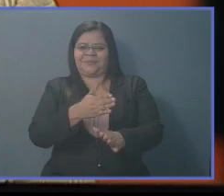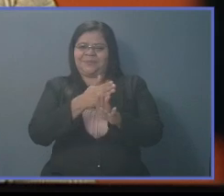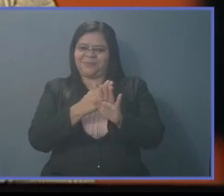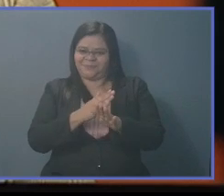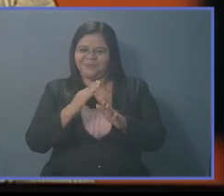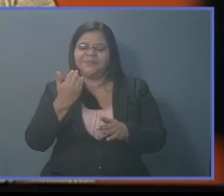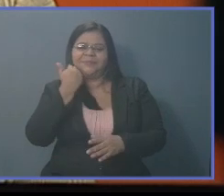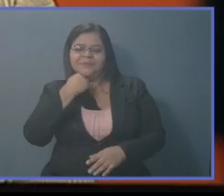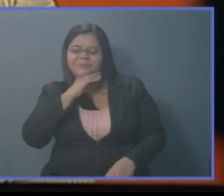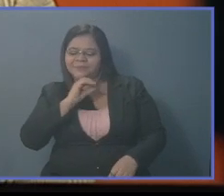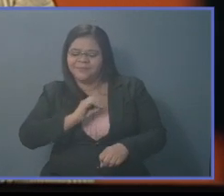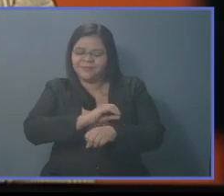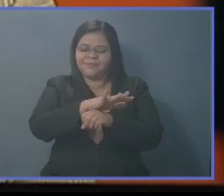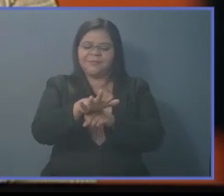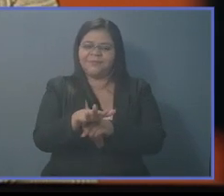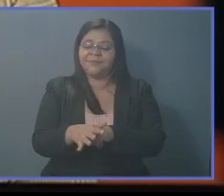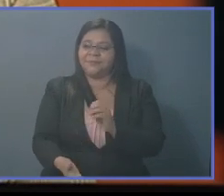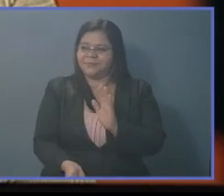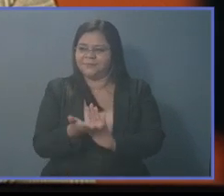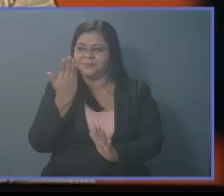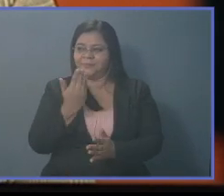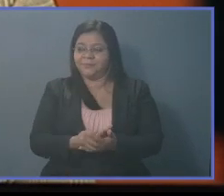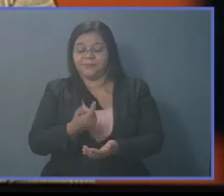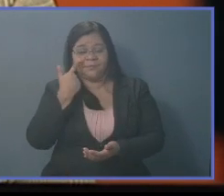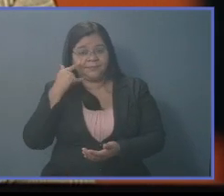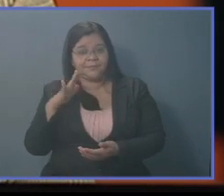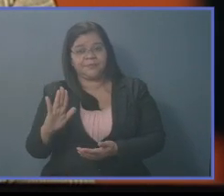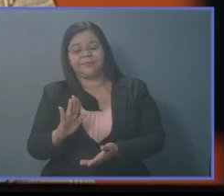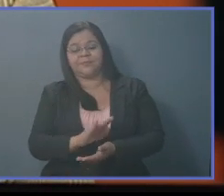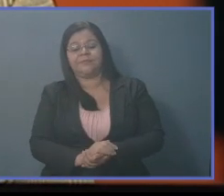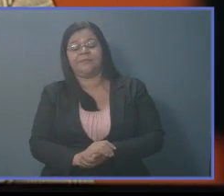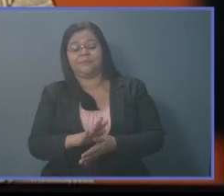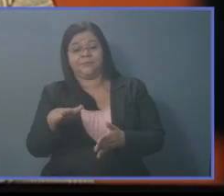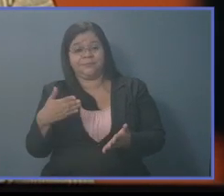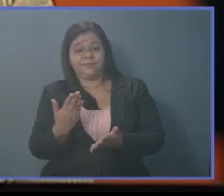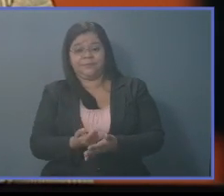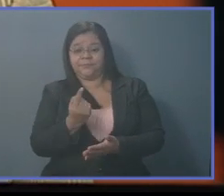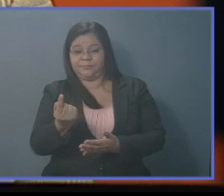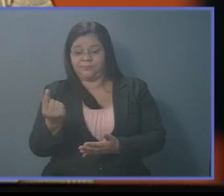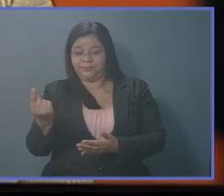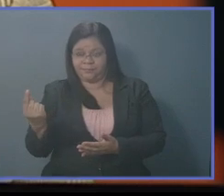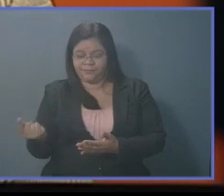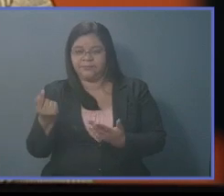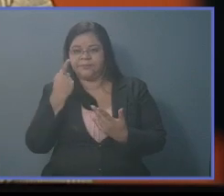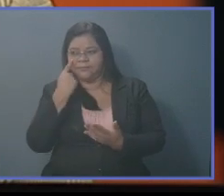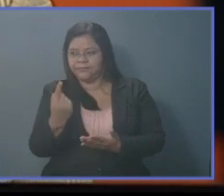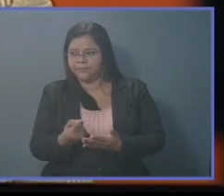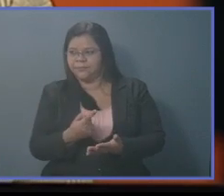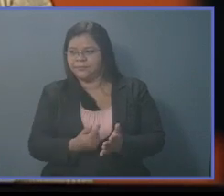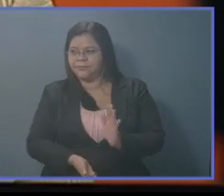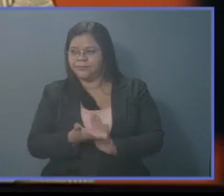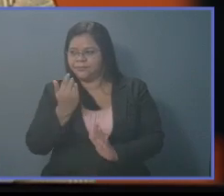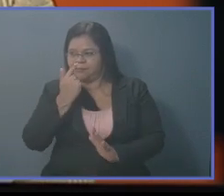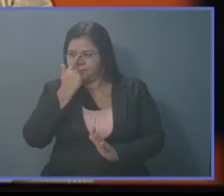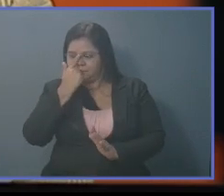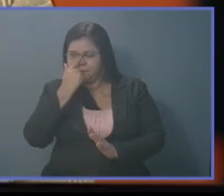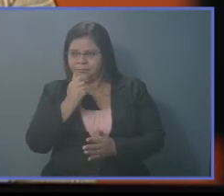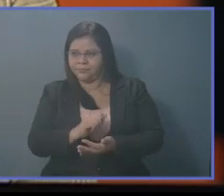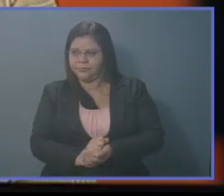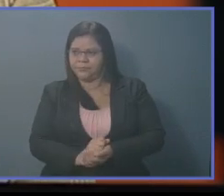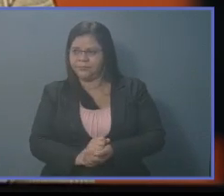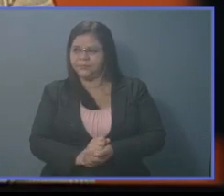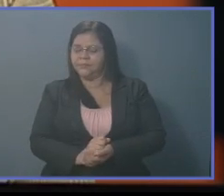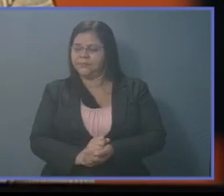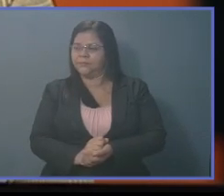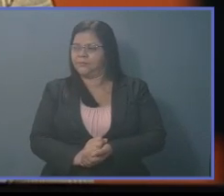diseminación de una enfermedad transmisible, caso en que toda persona está obligada a someterse a dicho tratamiento. 4.